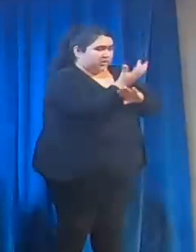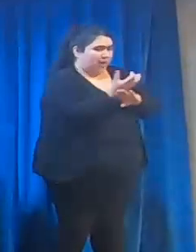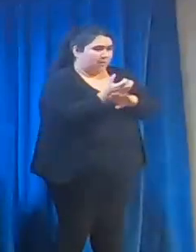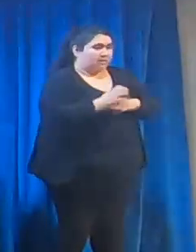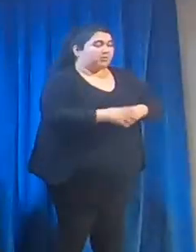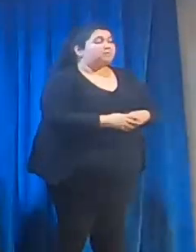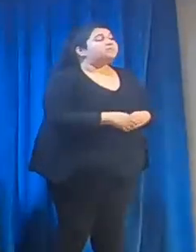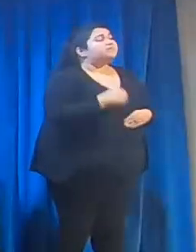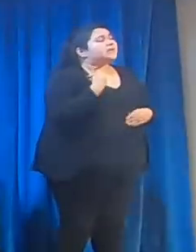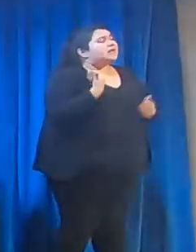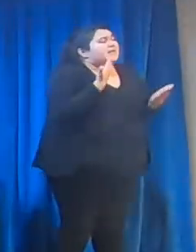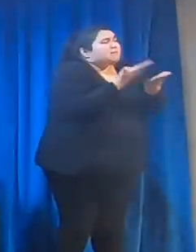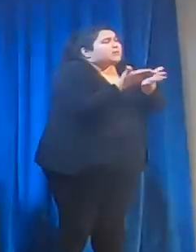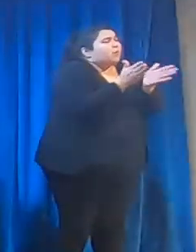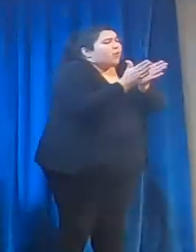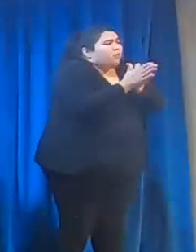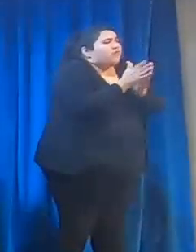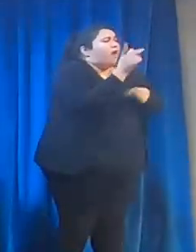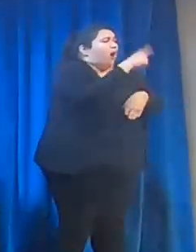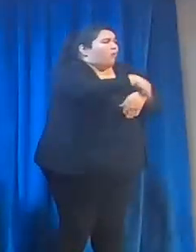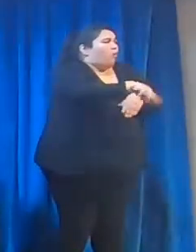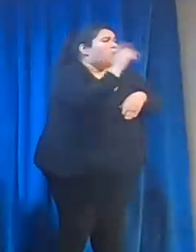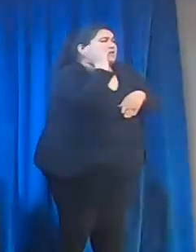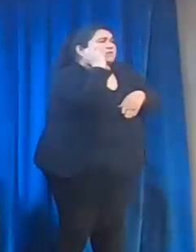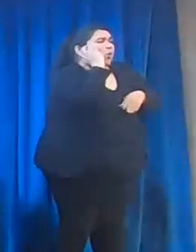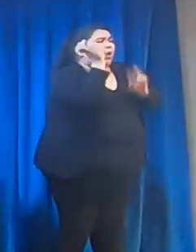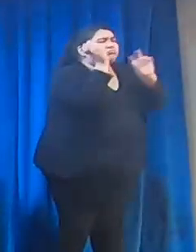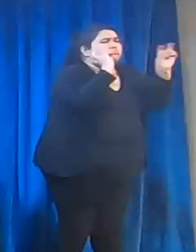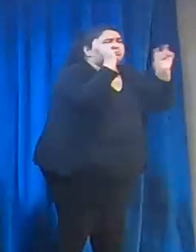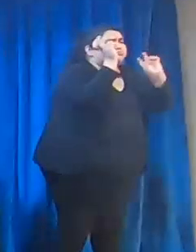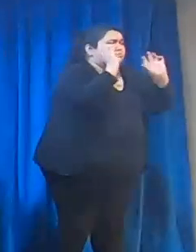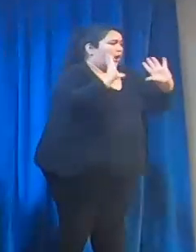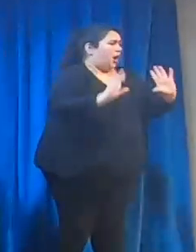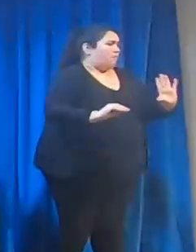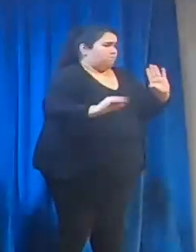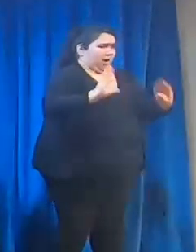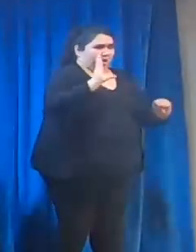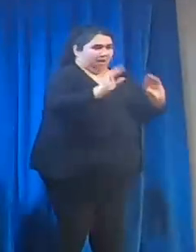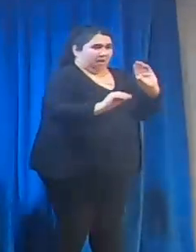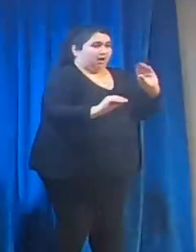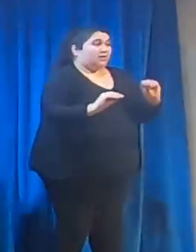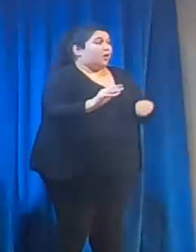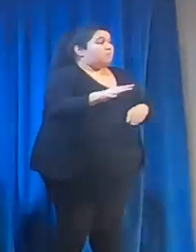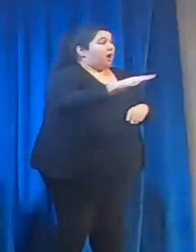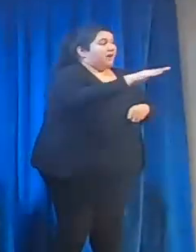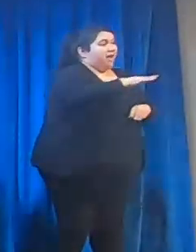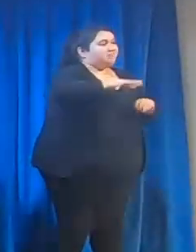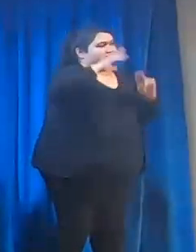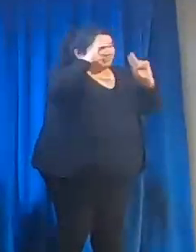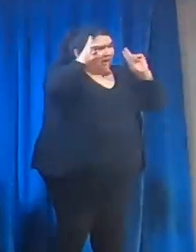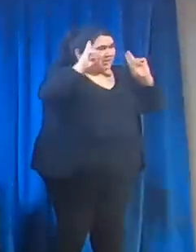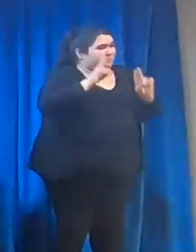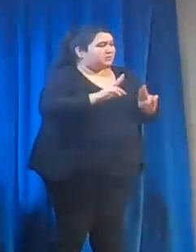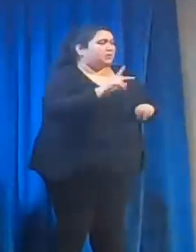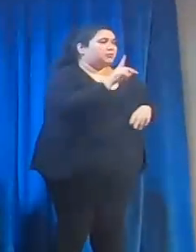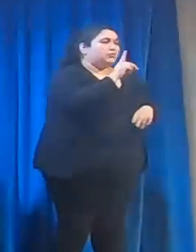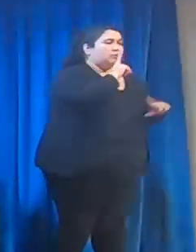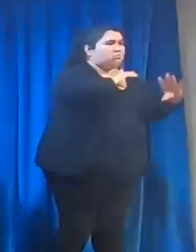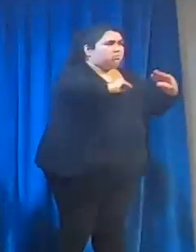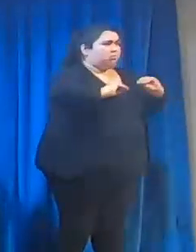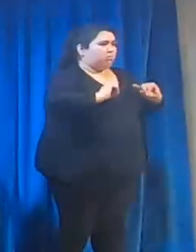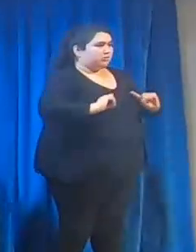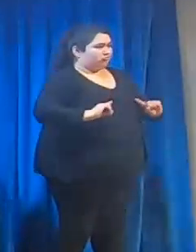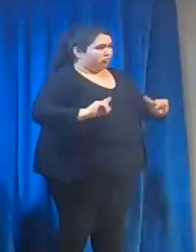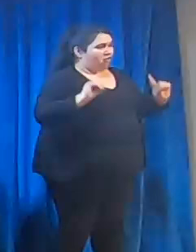les pedimos que por favor silencien los teléfonos celulares y para mantener un clima respetuoso, les pedimos hacer silencio y tratar